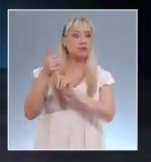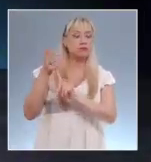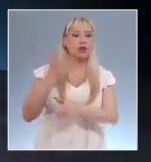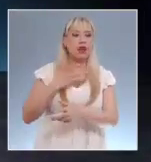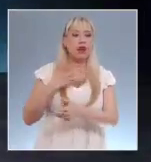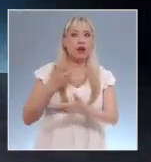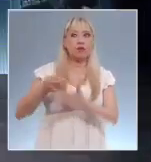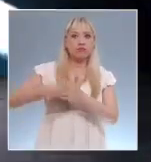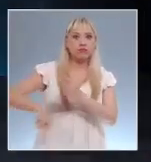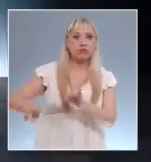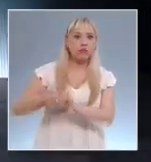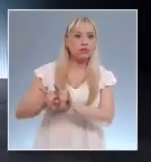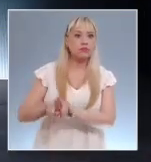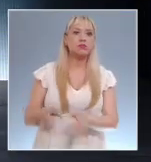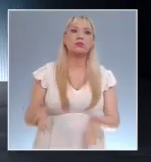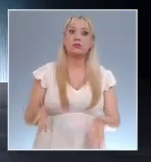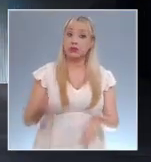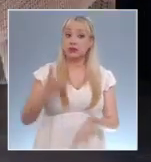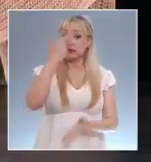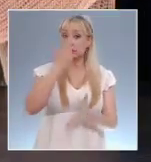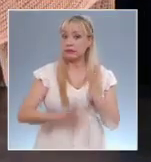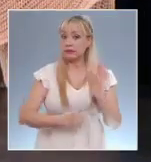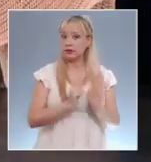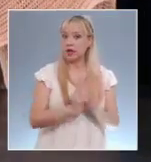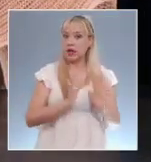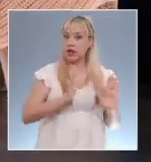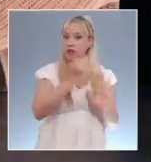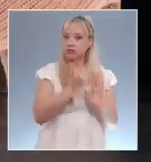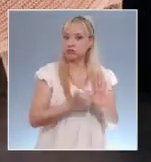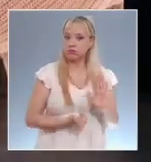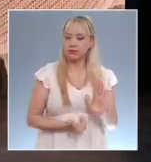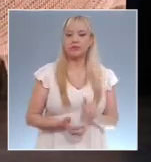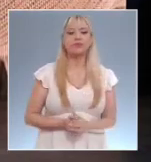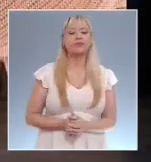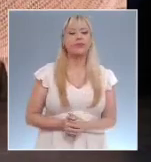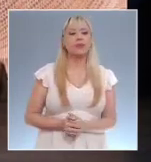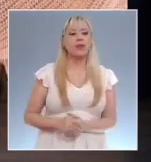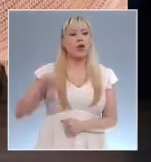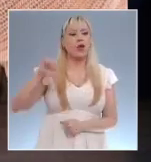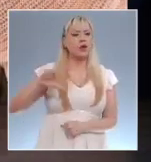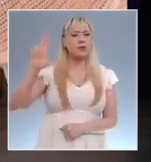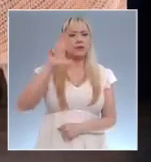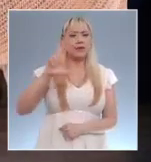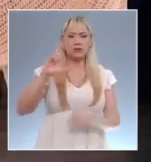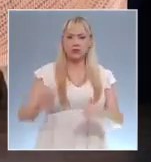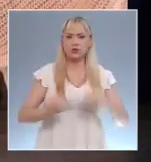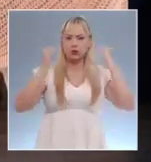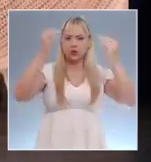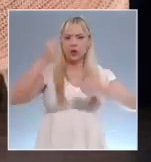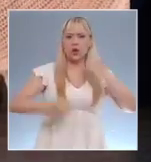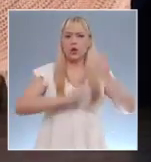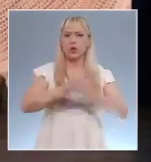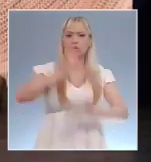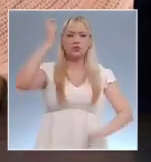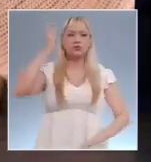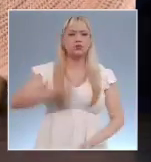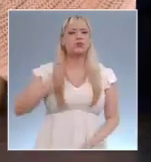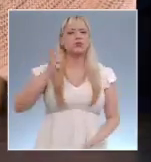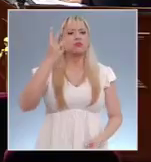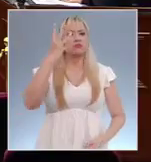En su sesión de este martes, el Pleno de la Suprema Corte resolvió 3 declaratorias generales de inconstitucionalidad. 2 fueron